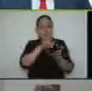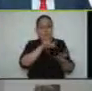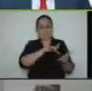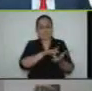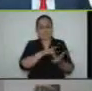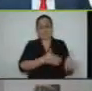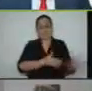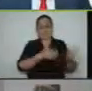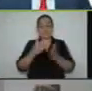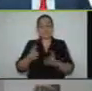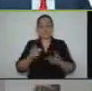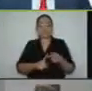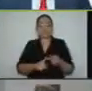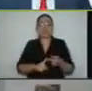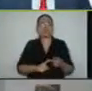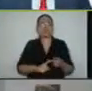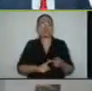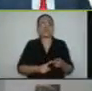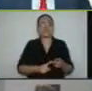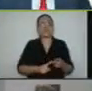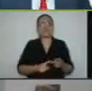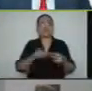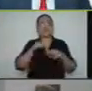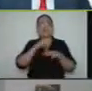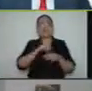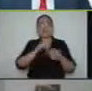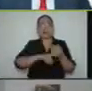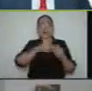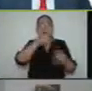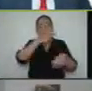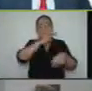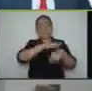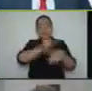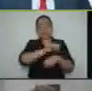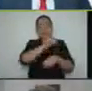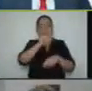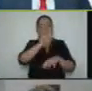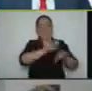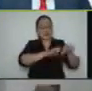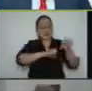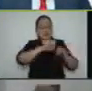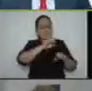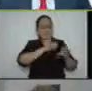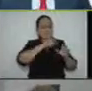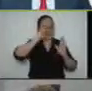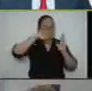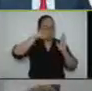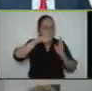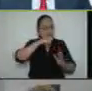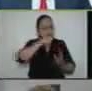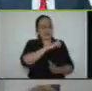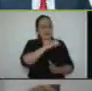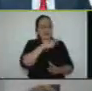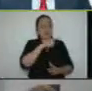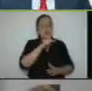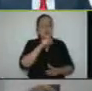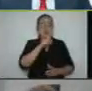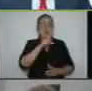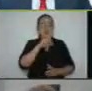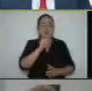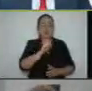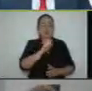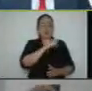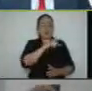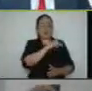apartaría. Por otra parte, respecto al exhorto a las casas productoras E-Plus y Pocket, también